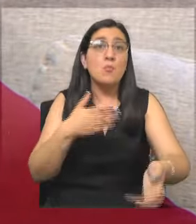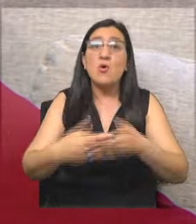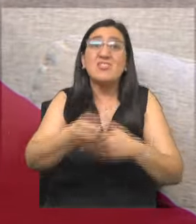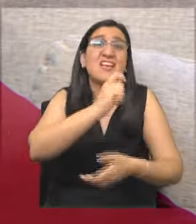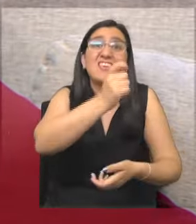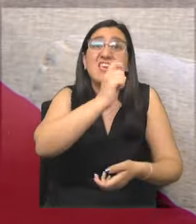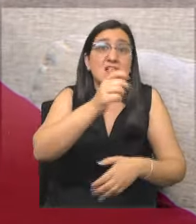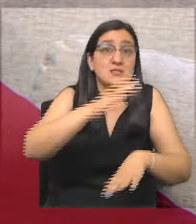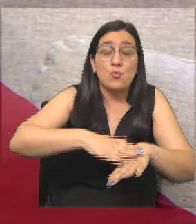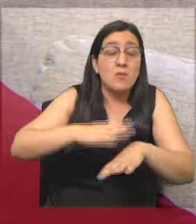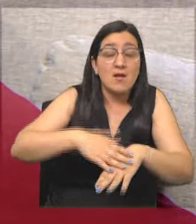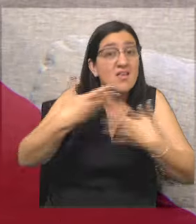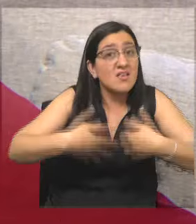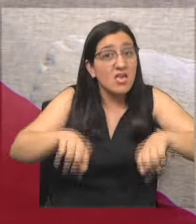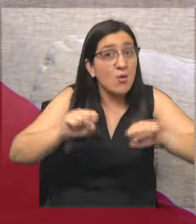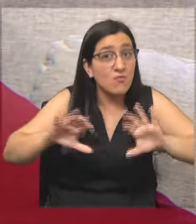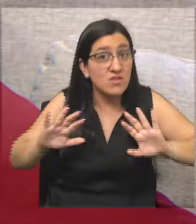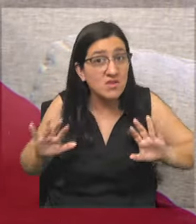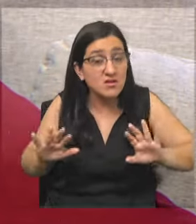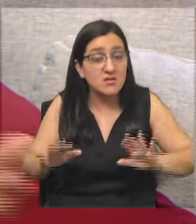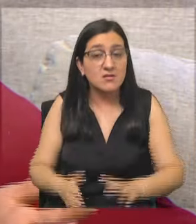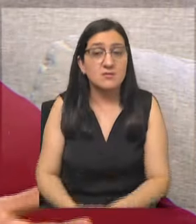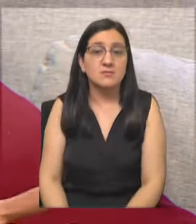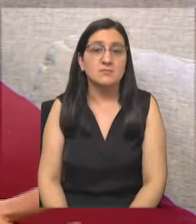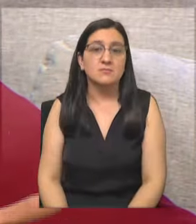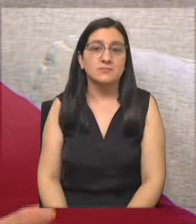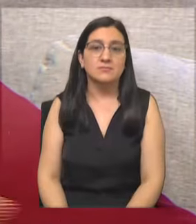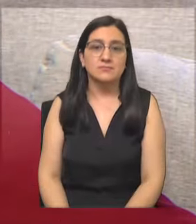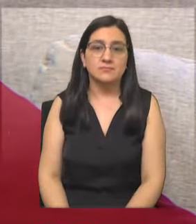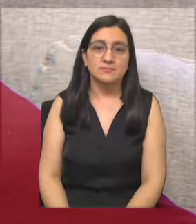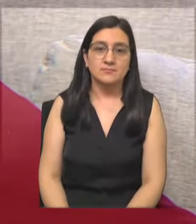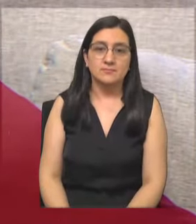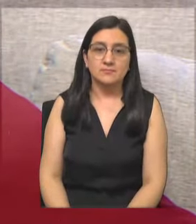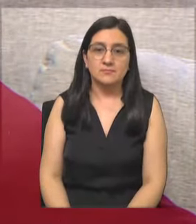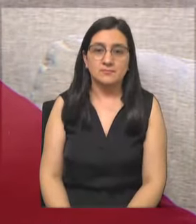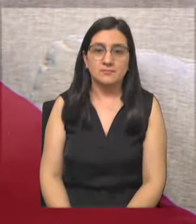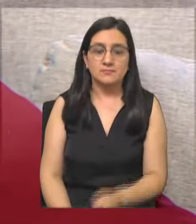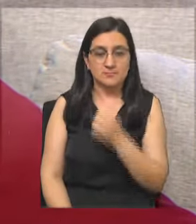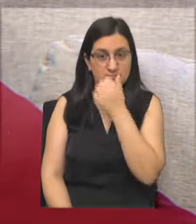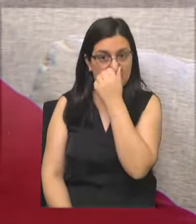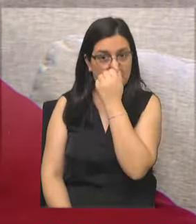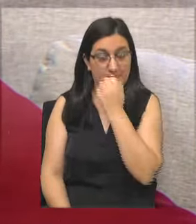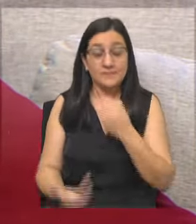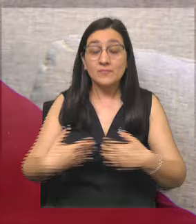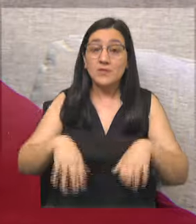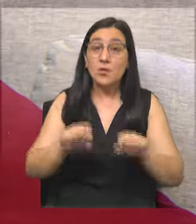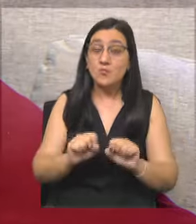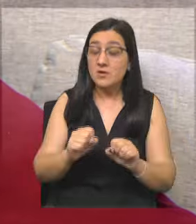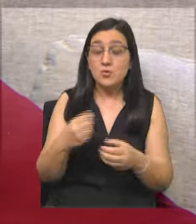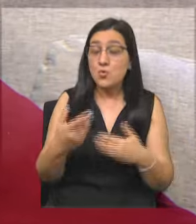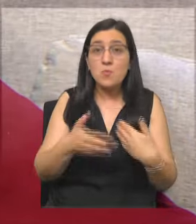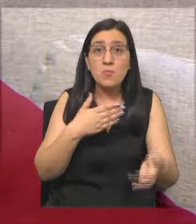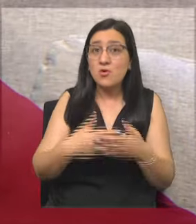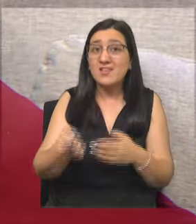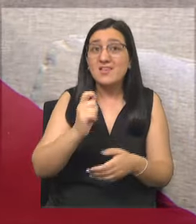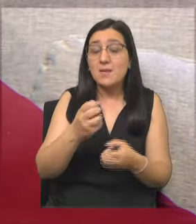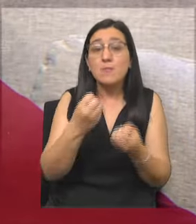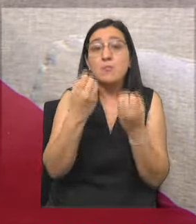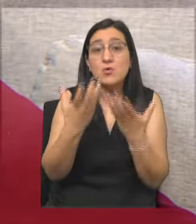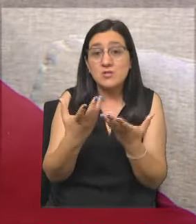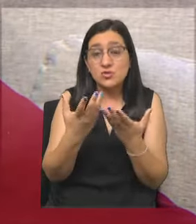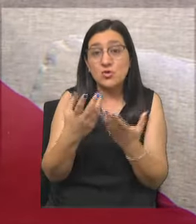independiente y absolutamente imparcial. Descubrir a los culpables, sean cuales sean. Para eso tiene garantías